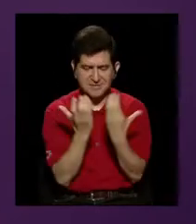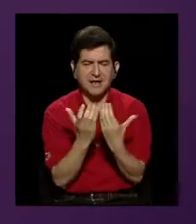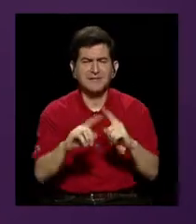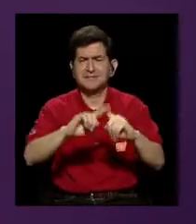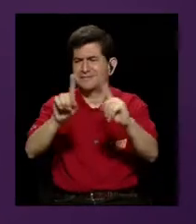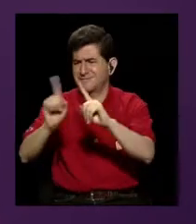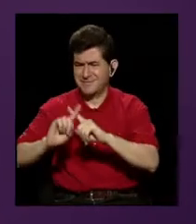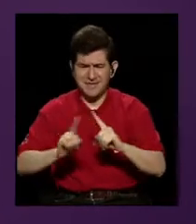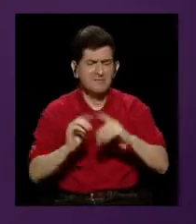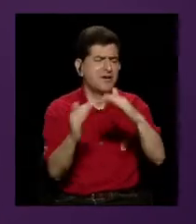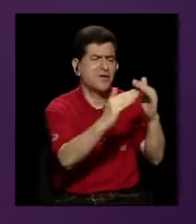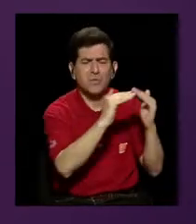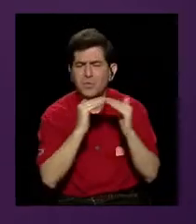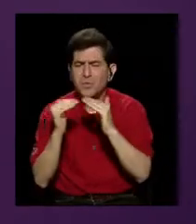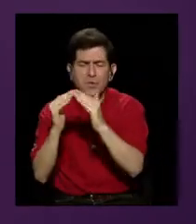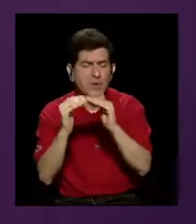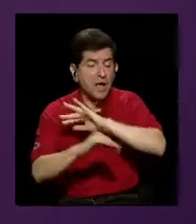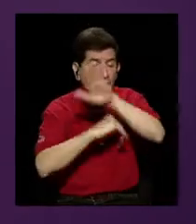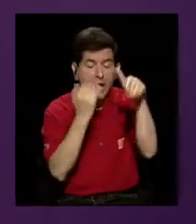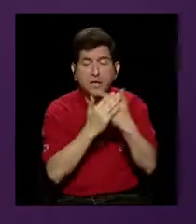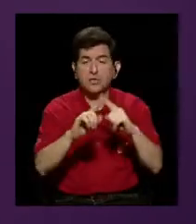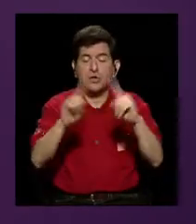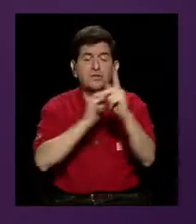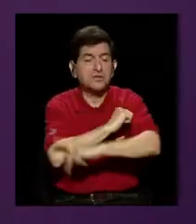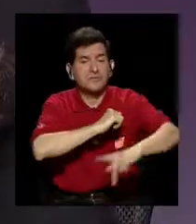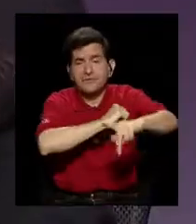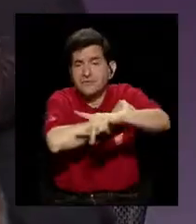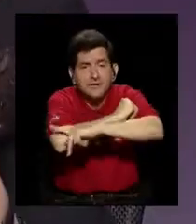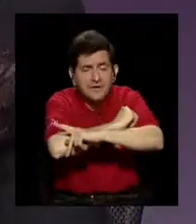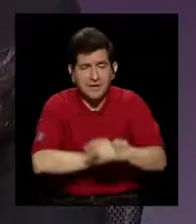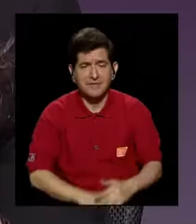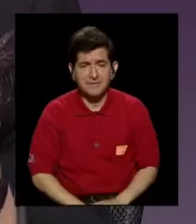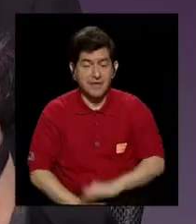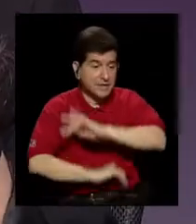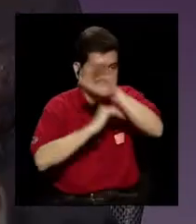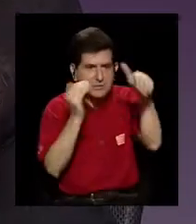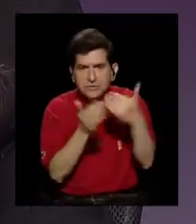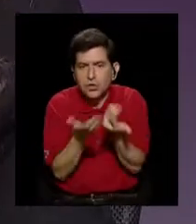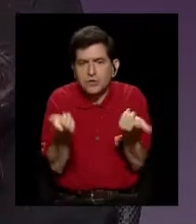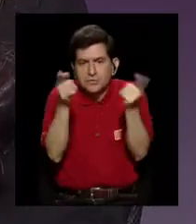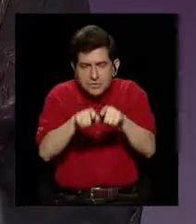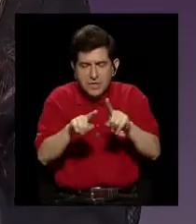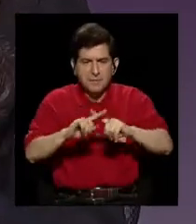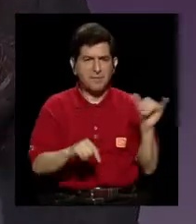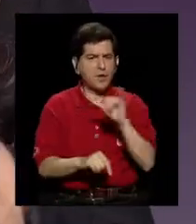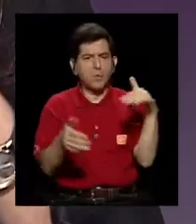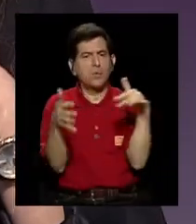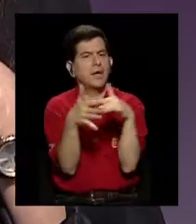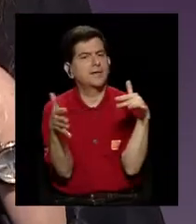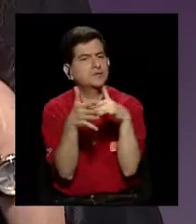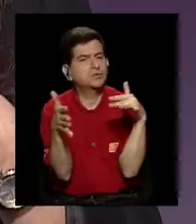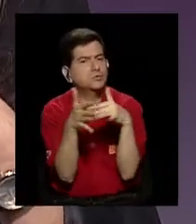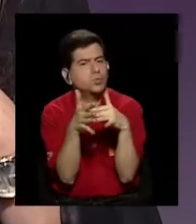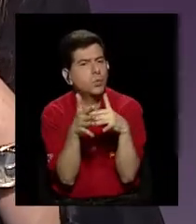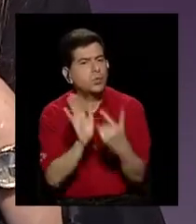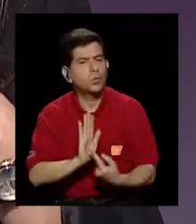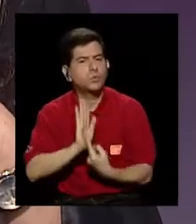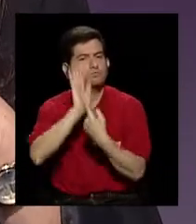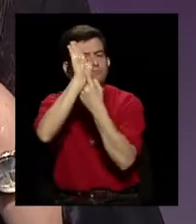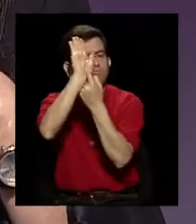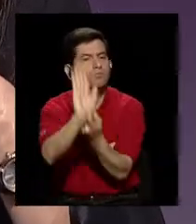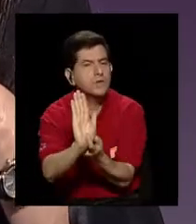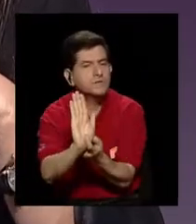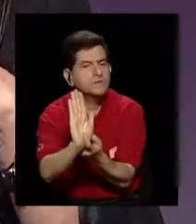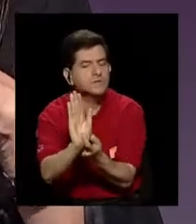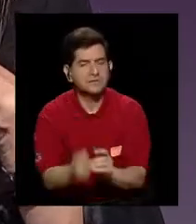las distintas razas, en todos los distintos países, o sea, hay de todo. También hay estudios que nos están